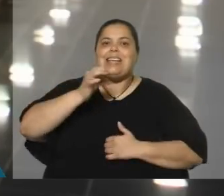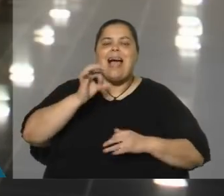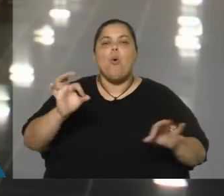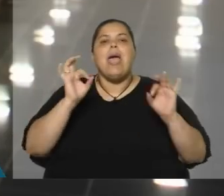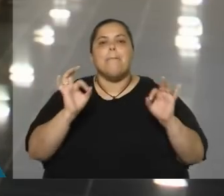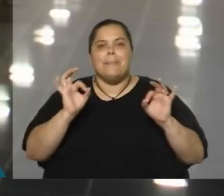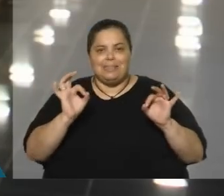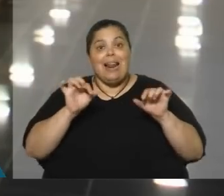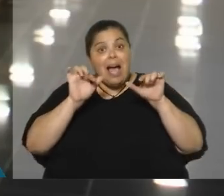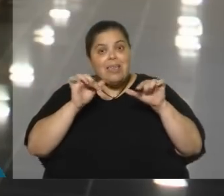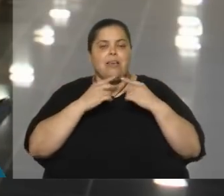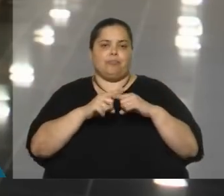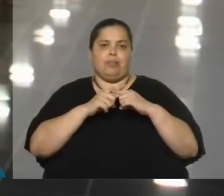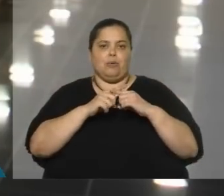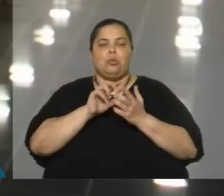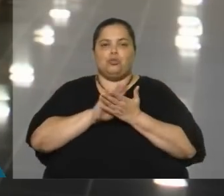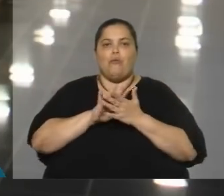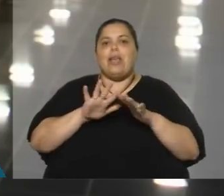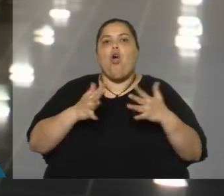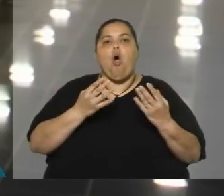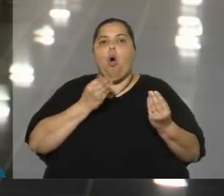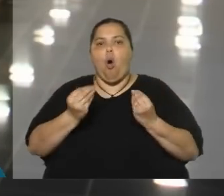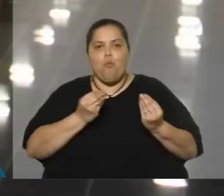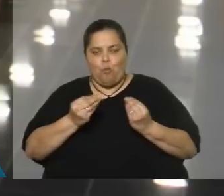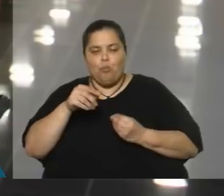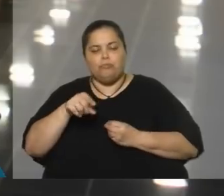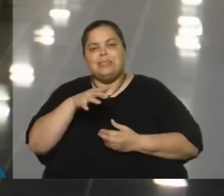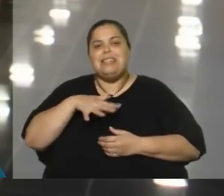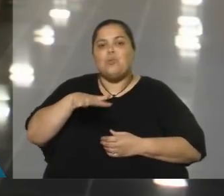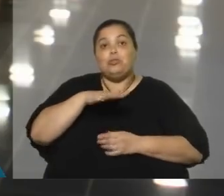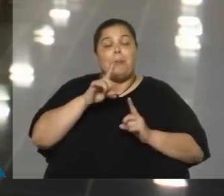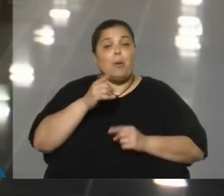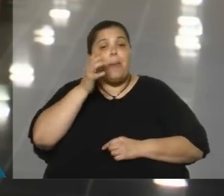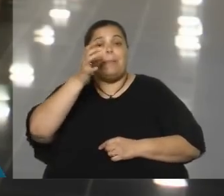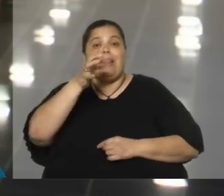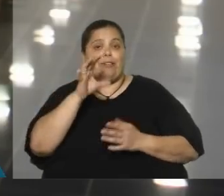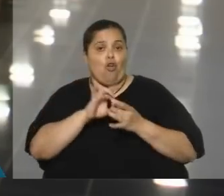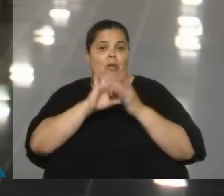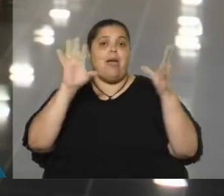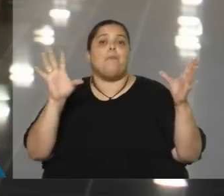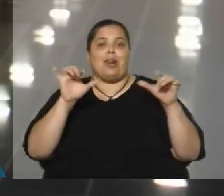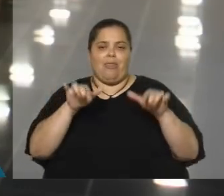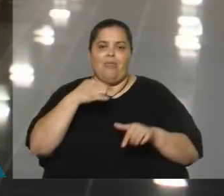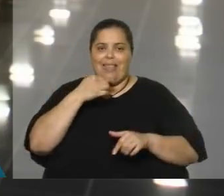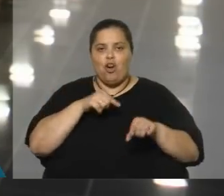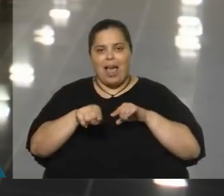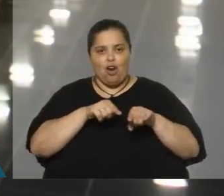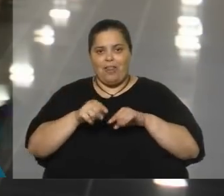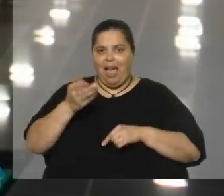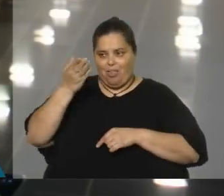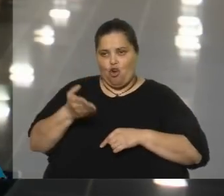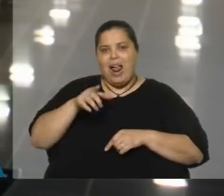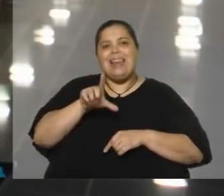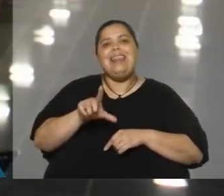es la situación y el riesgo que se corre desde el punto de vista democrático, dijo la coordinadora de bancada Lilian Quechichán,